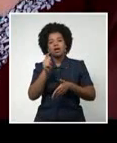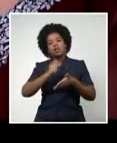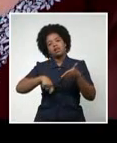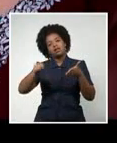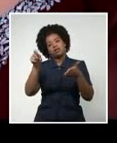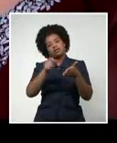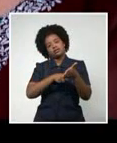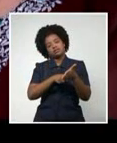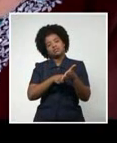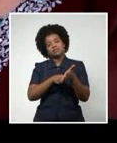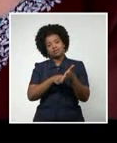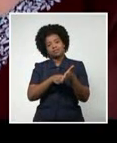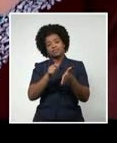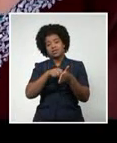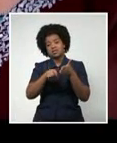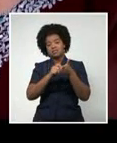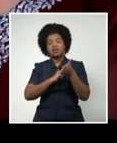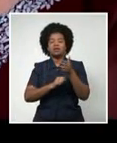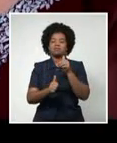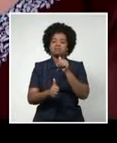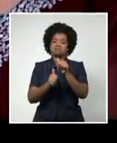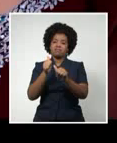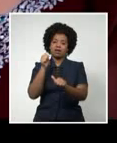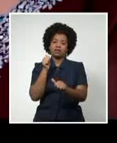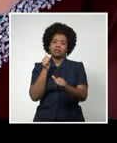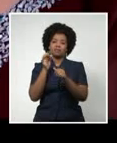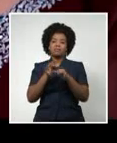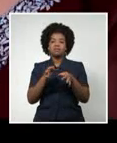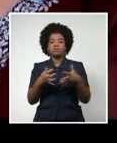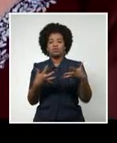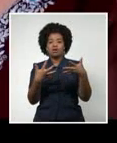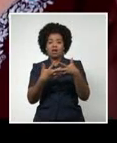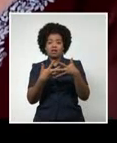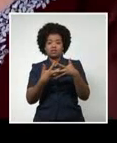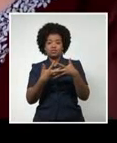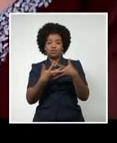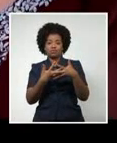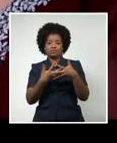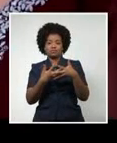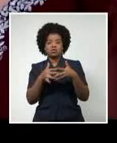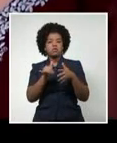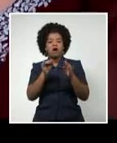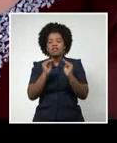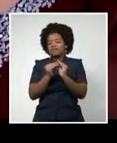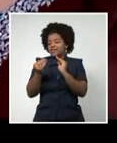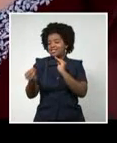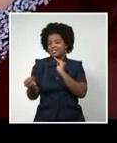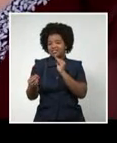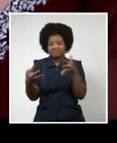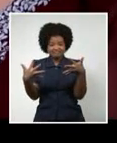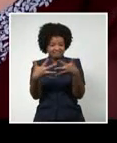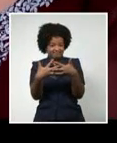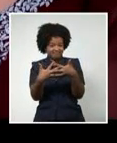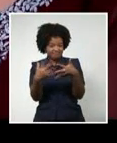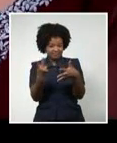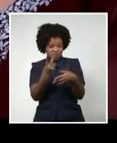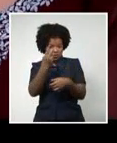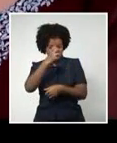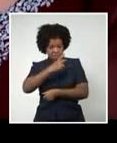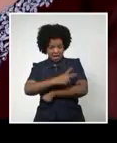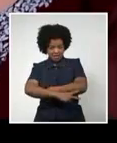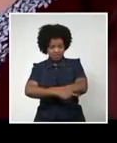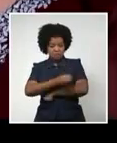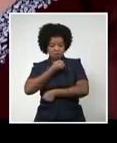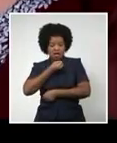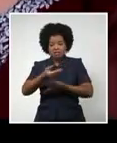eliminar y retroceder en ese imaginario de Cuba como un vecino con el que se podría